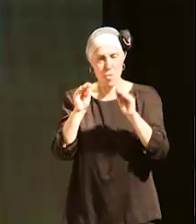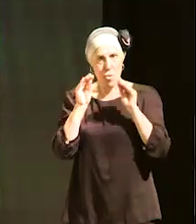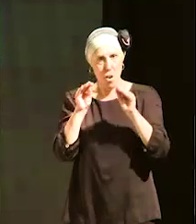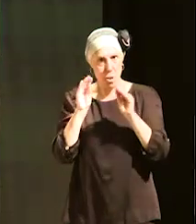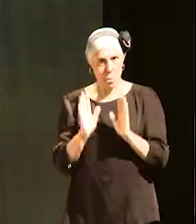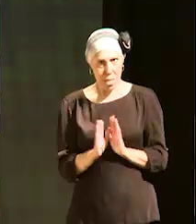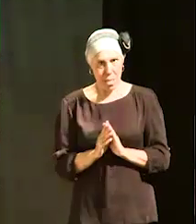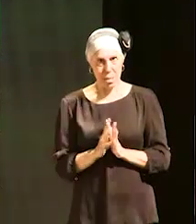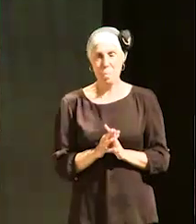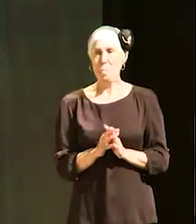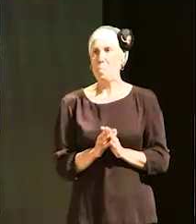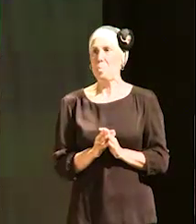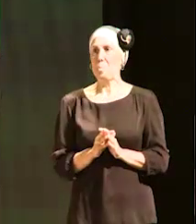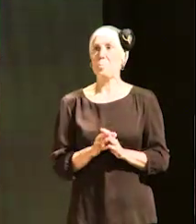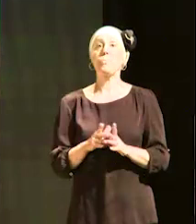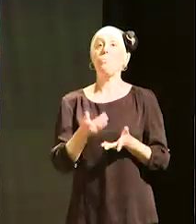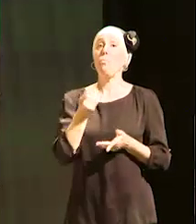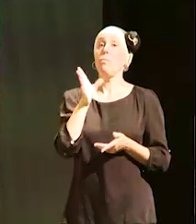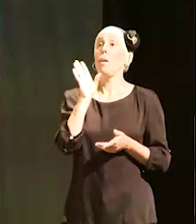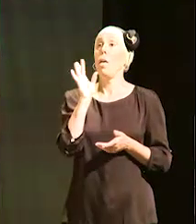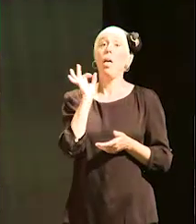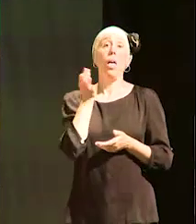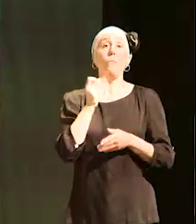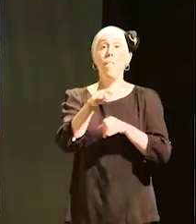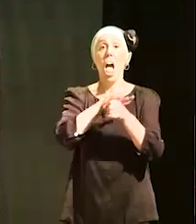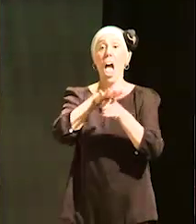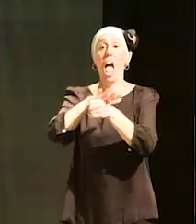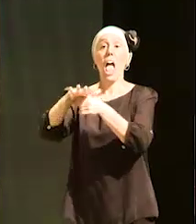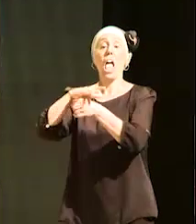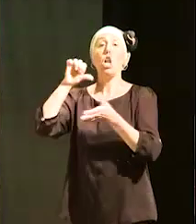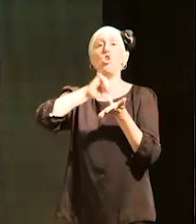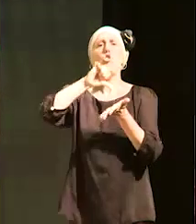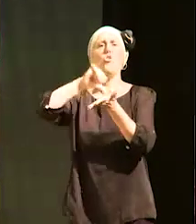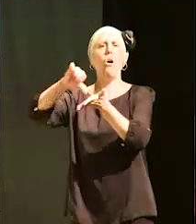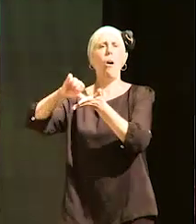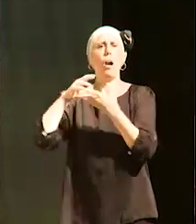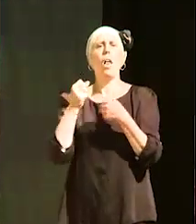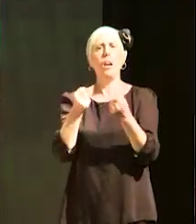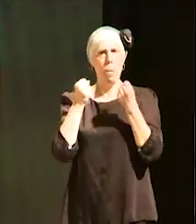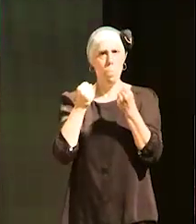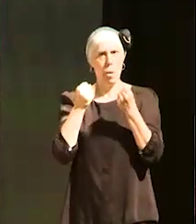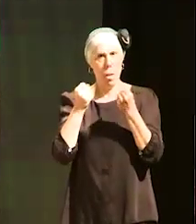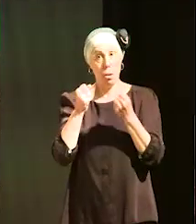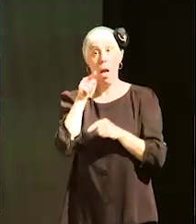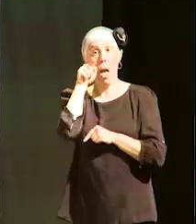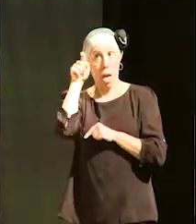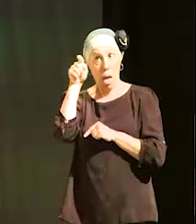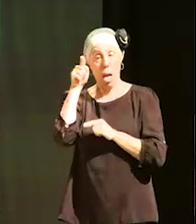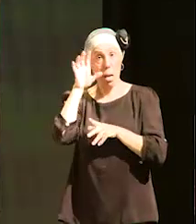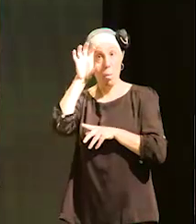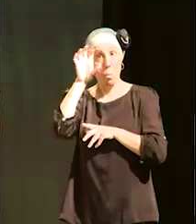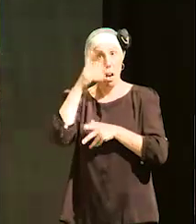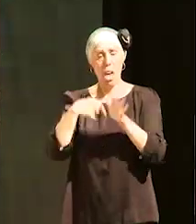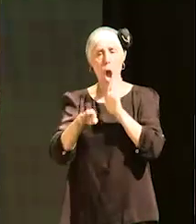lo local el poder local es fuerte allí también hay una gran lucha en el